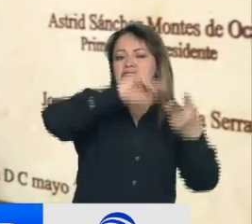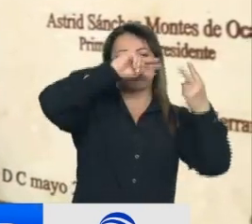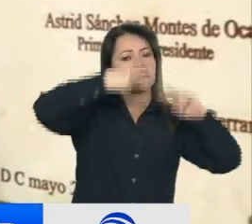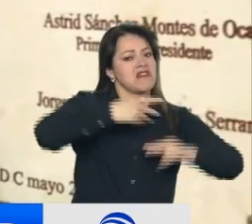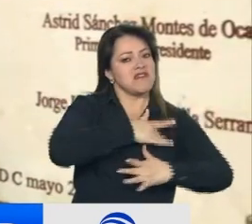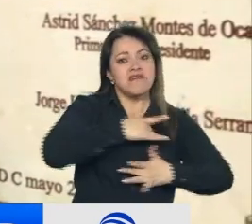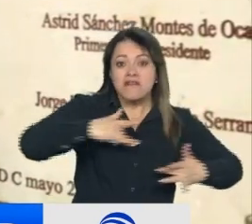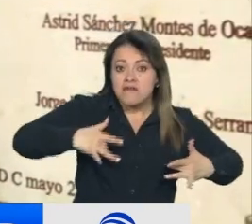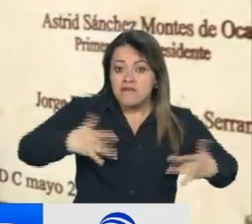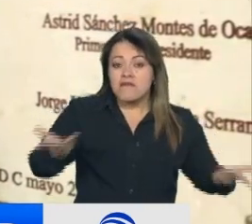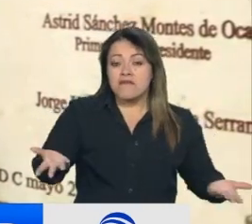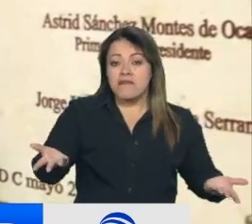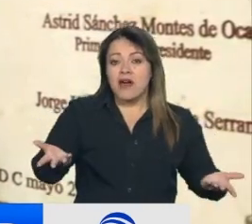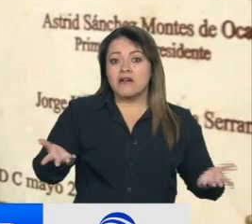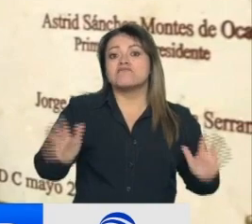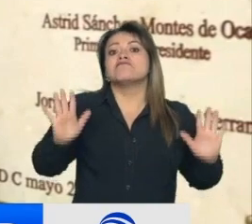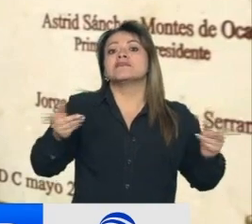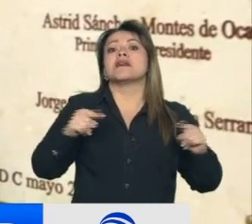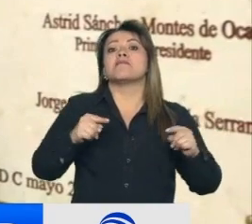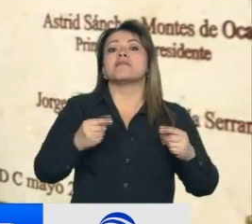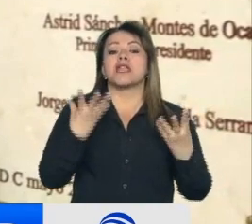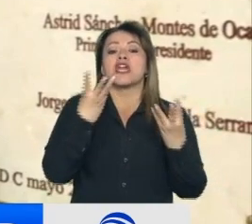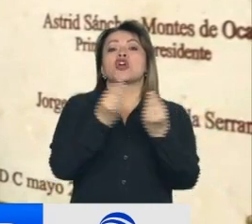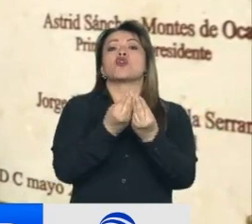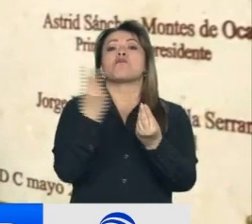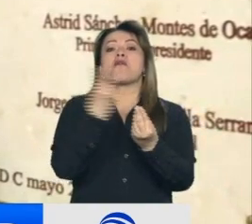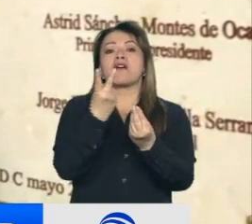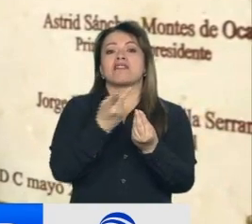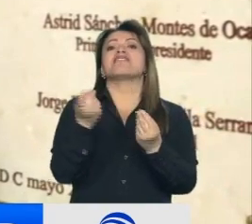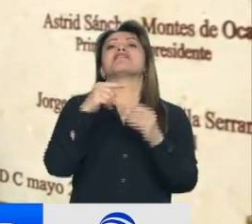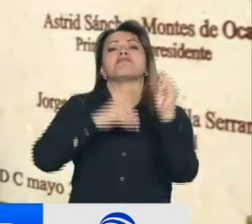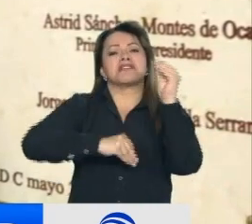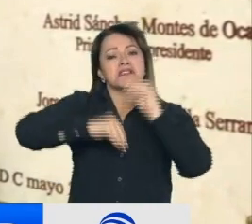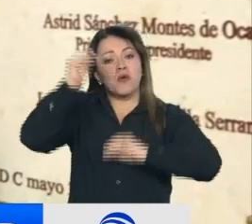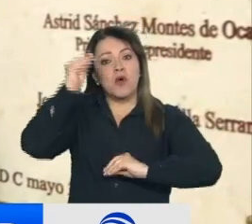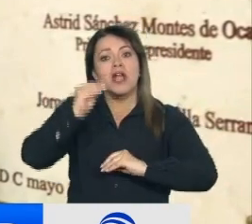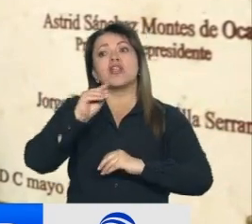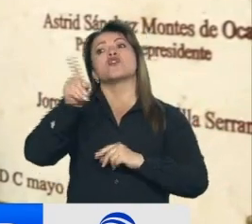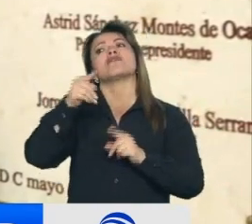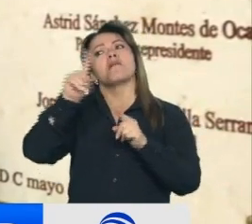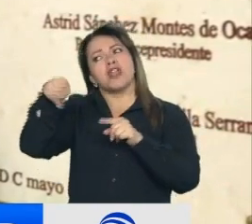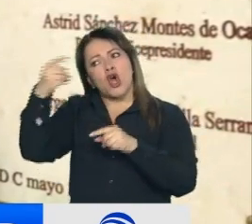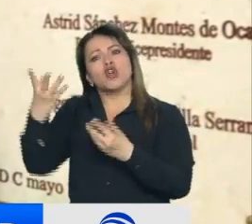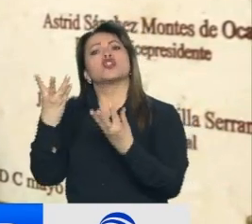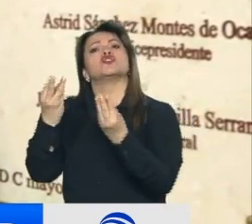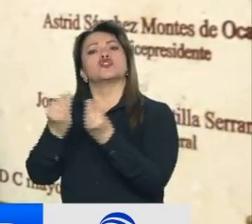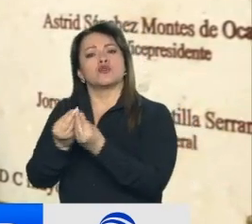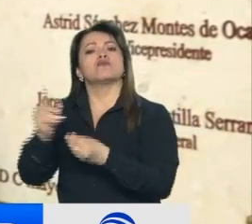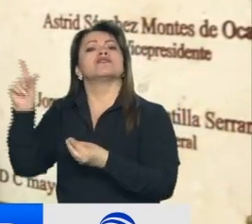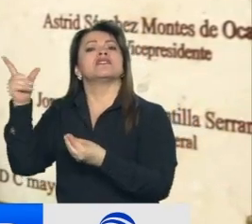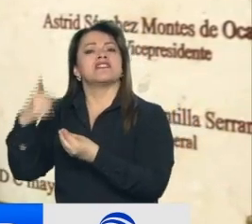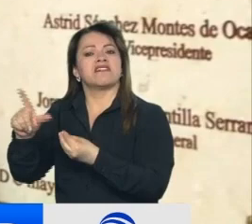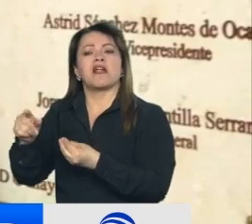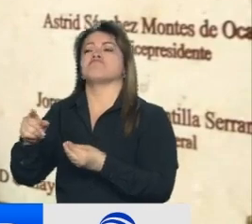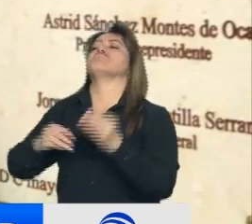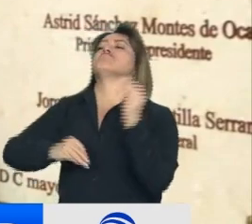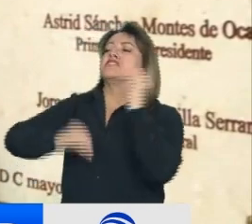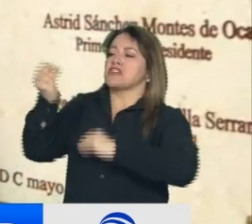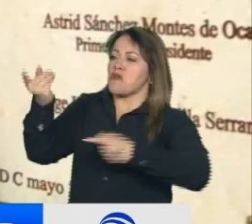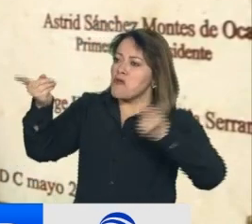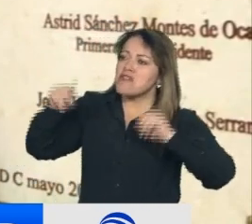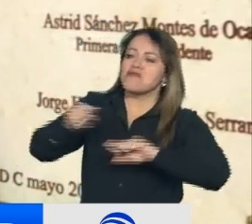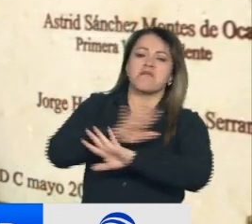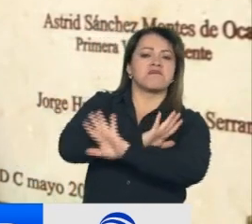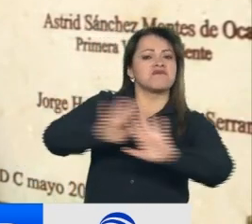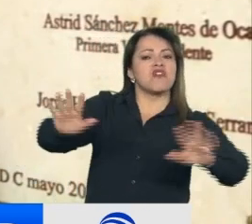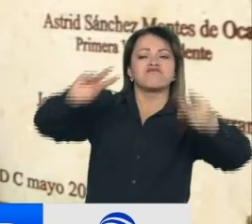inconveniente reforma. Prácticamente la mitad del Partido Verde está en contra y sabemos que hay diferencias al interior del Partido Liberal. Por esa razón, pues